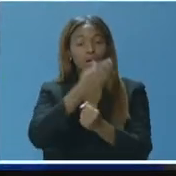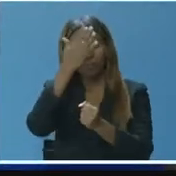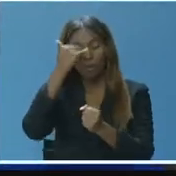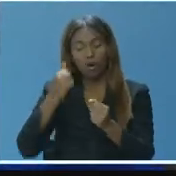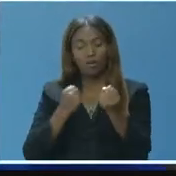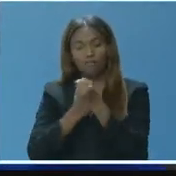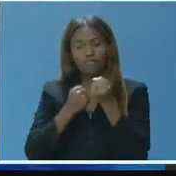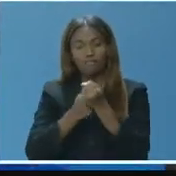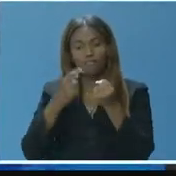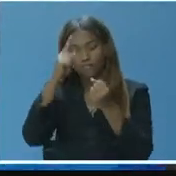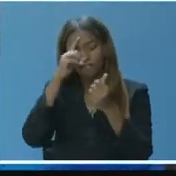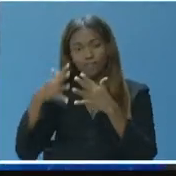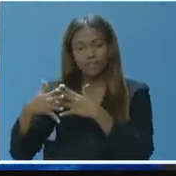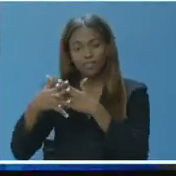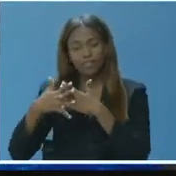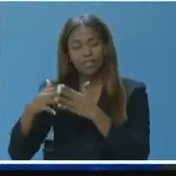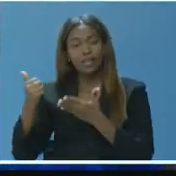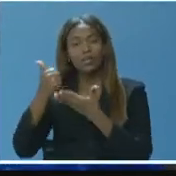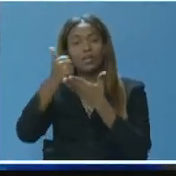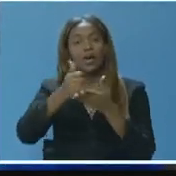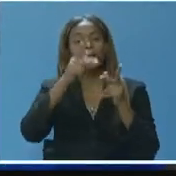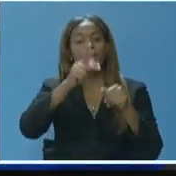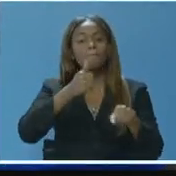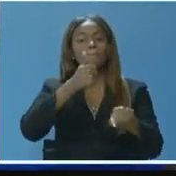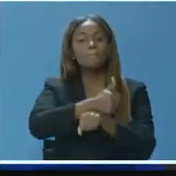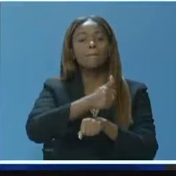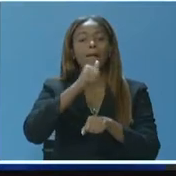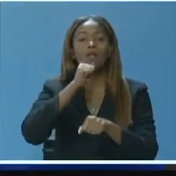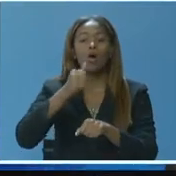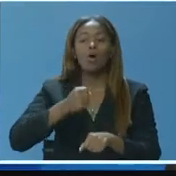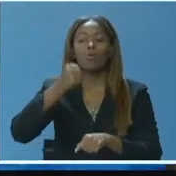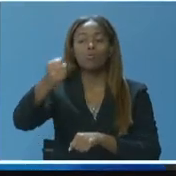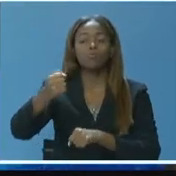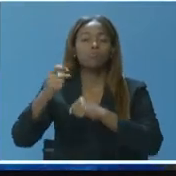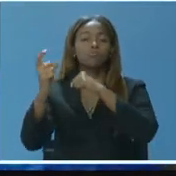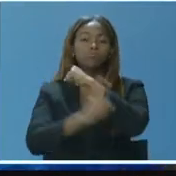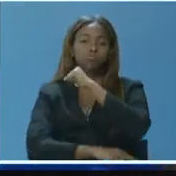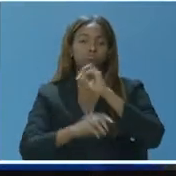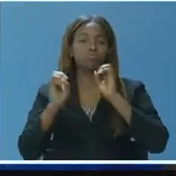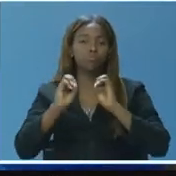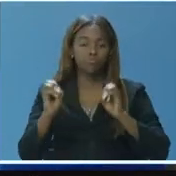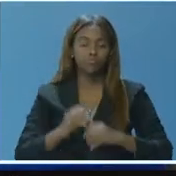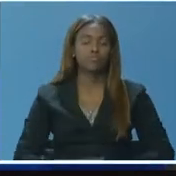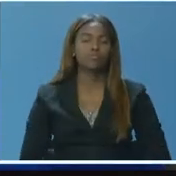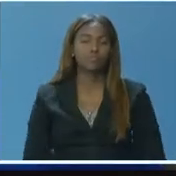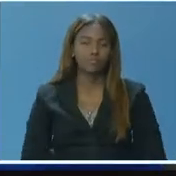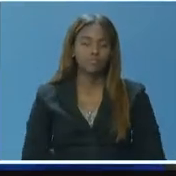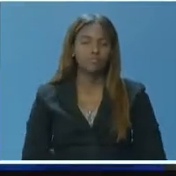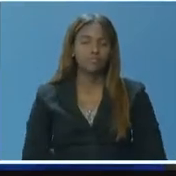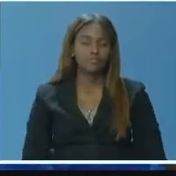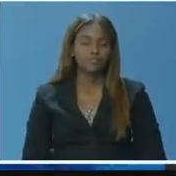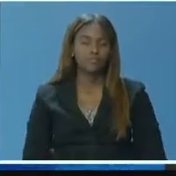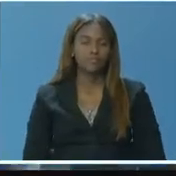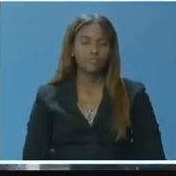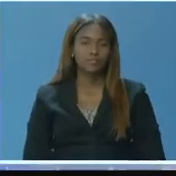en Estados Unidos por ayudar a un imputado a evadir la justicia o por incitarlo a hacerlo.